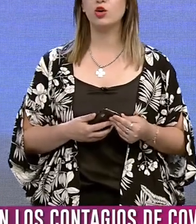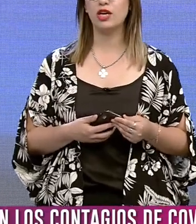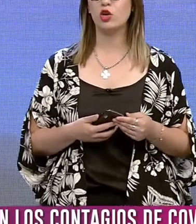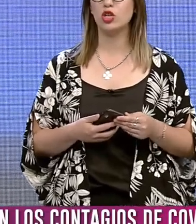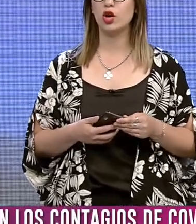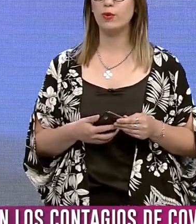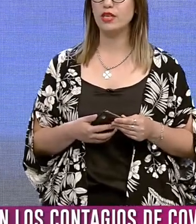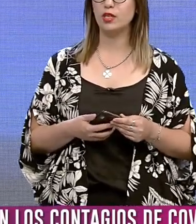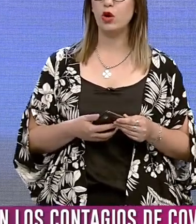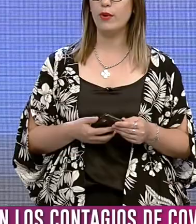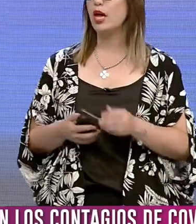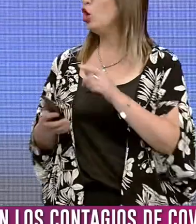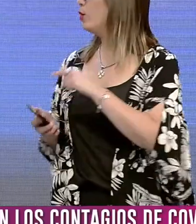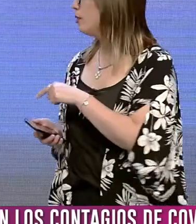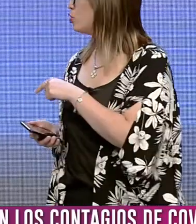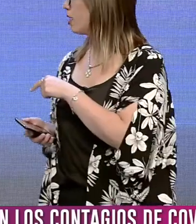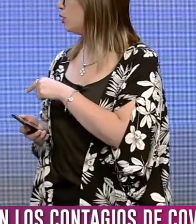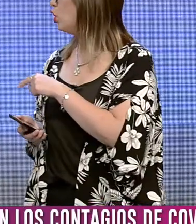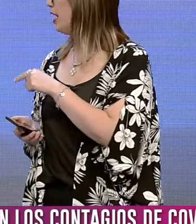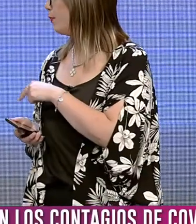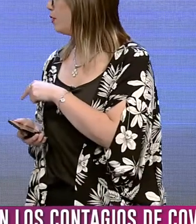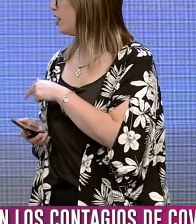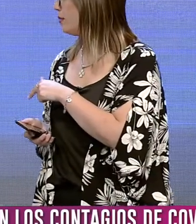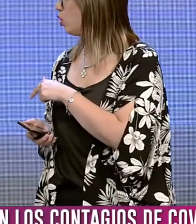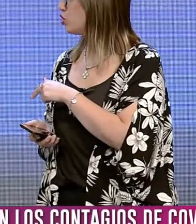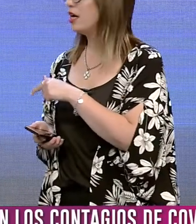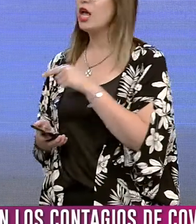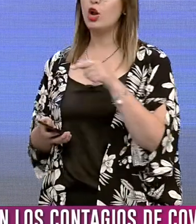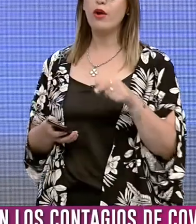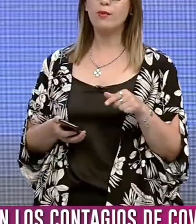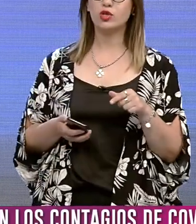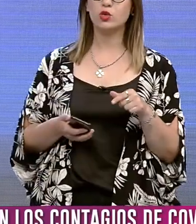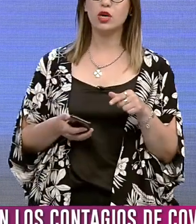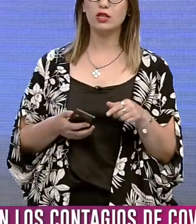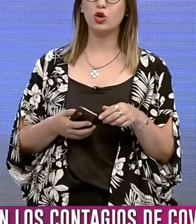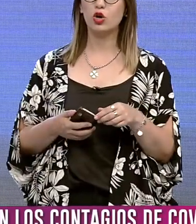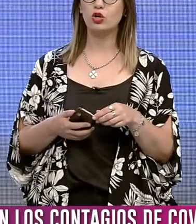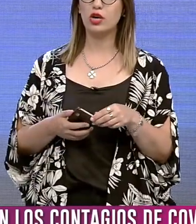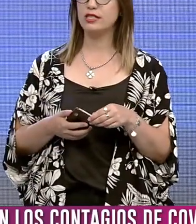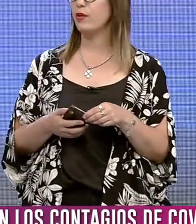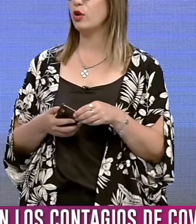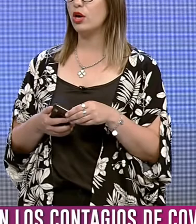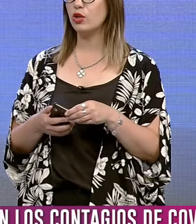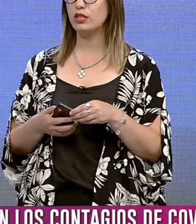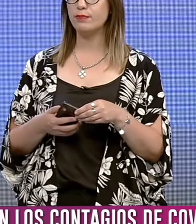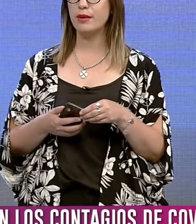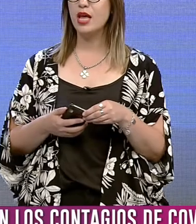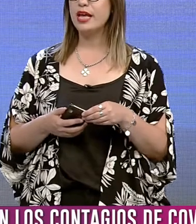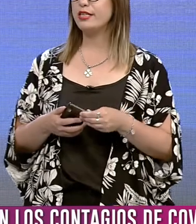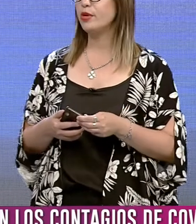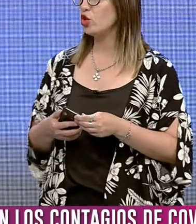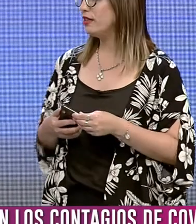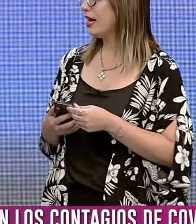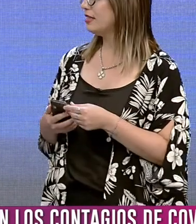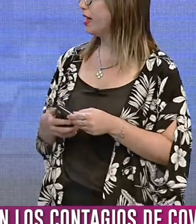importante de contagios de COVID-19. Lo mismo se repitió en la provincia de Mendoza. Lo hablábamos hace un ratito con el Seba y con el Rodi también.